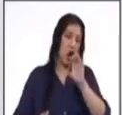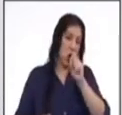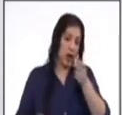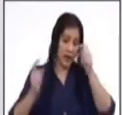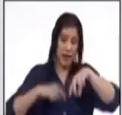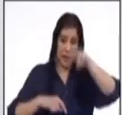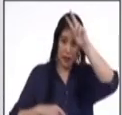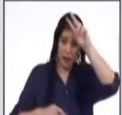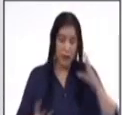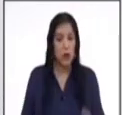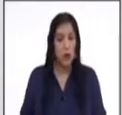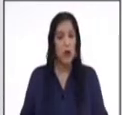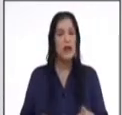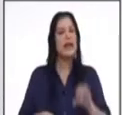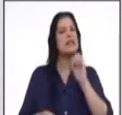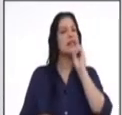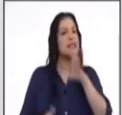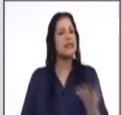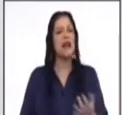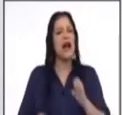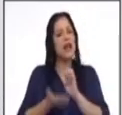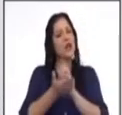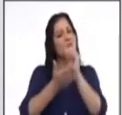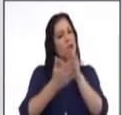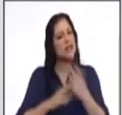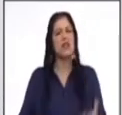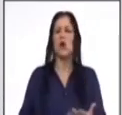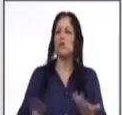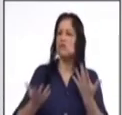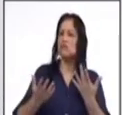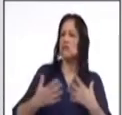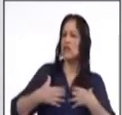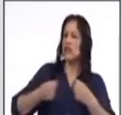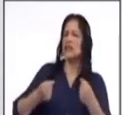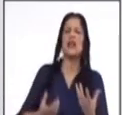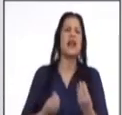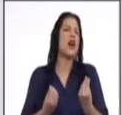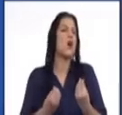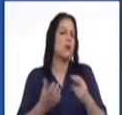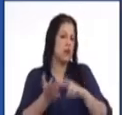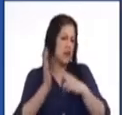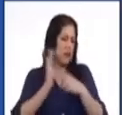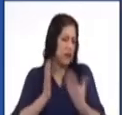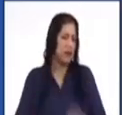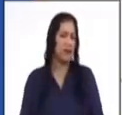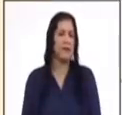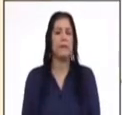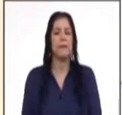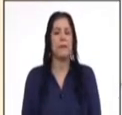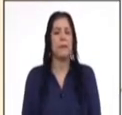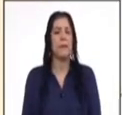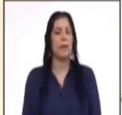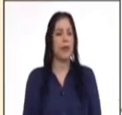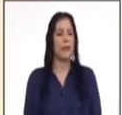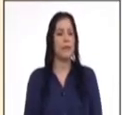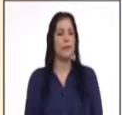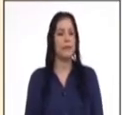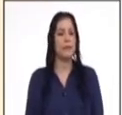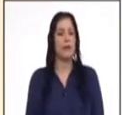en el Perú, se definía a la educación sanitaria de la siguiente manera.